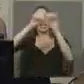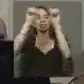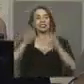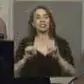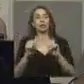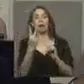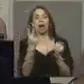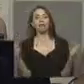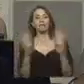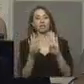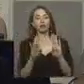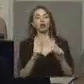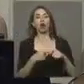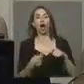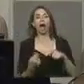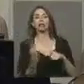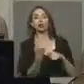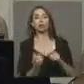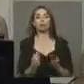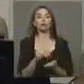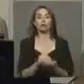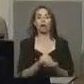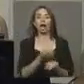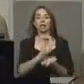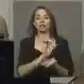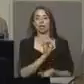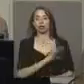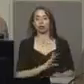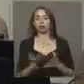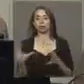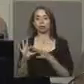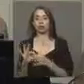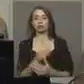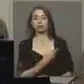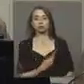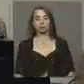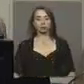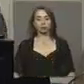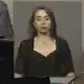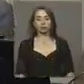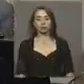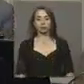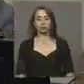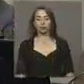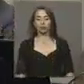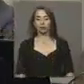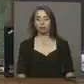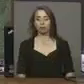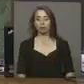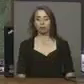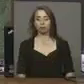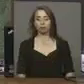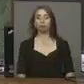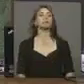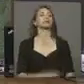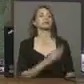que el fin del binominal no le cueste ni un solo peso adicional al Estado de Chile. Gracias, presidente.